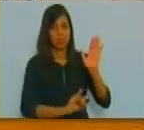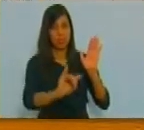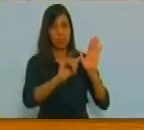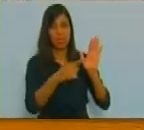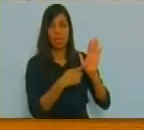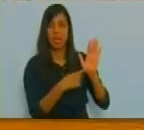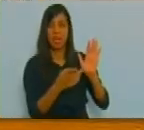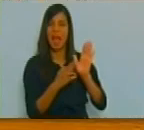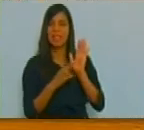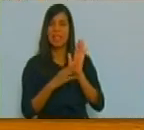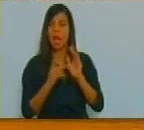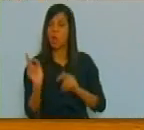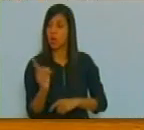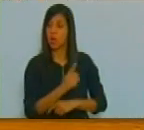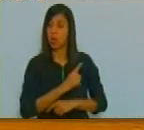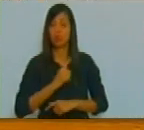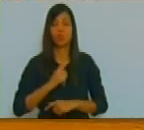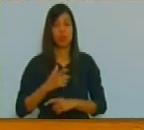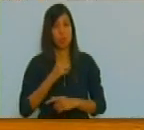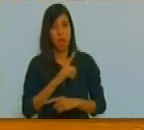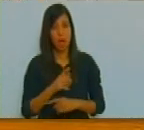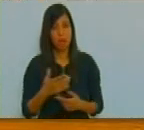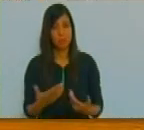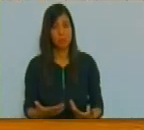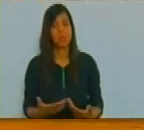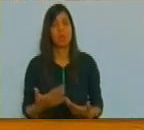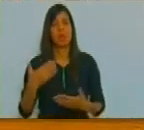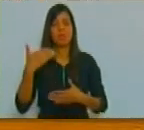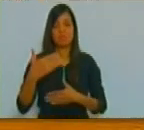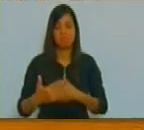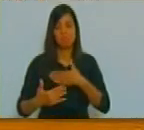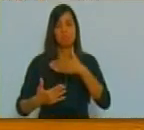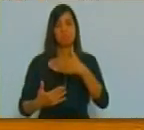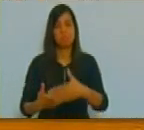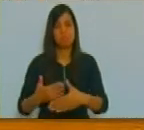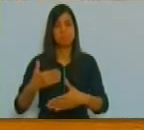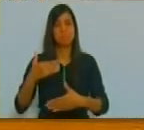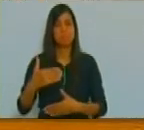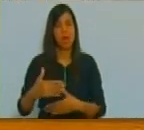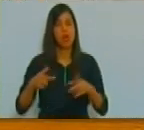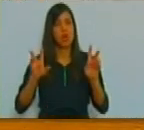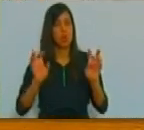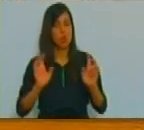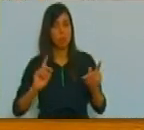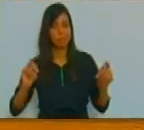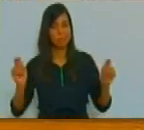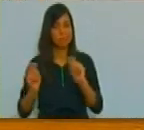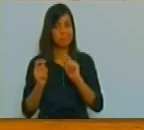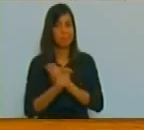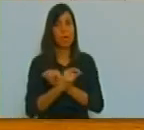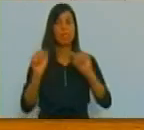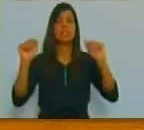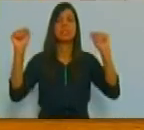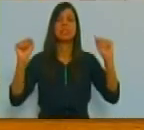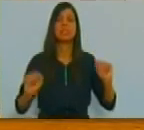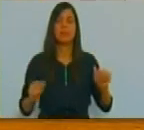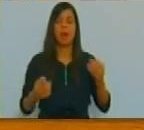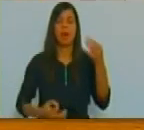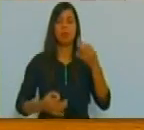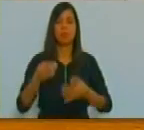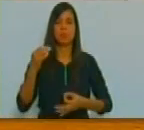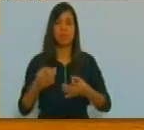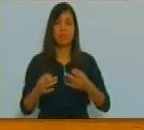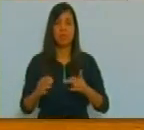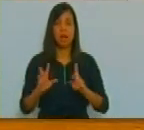de que nosotros podamos dar un nuevo paso de renacimiento en esta materia en una nueva coyuntura